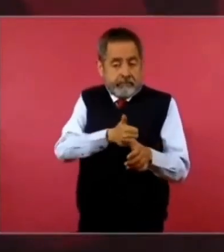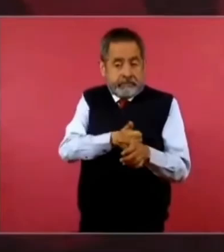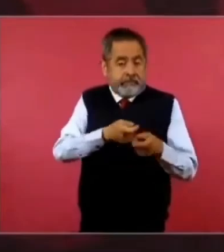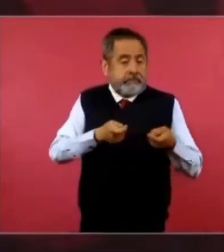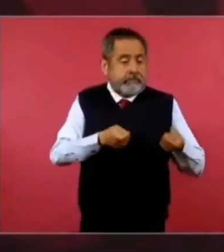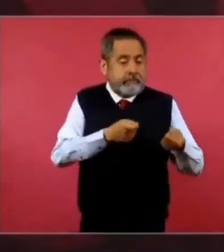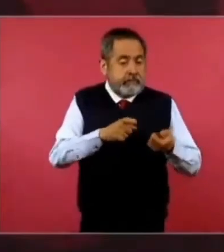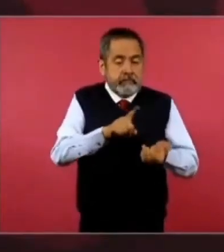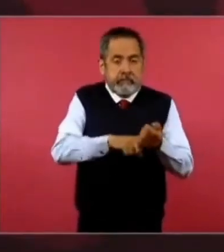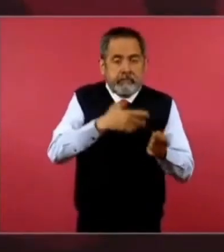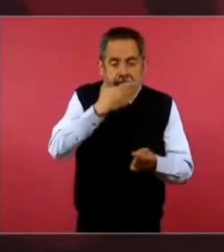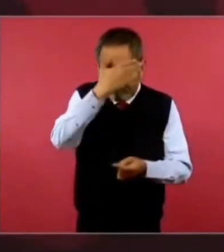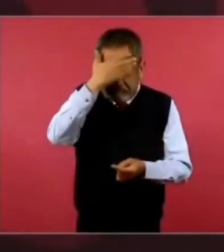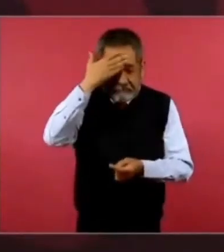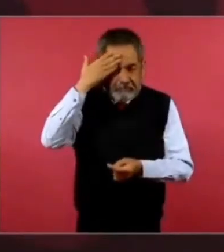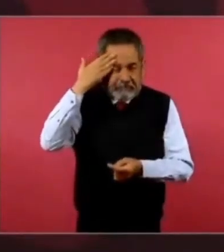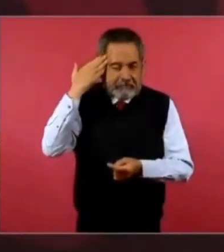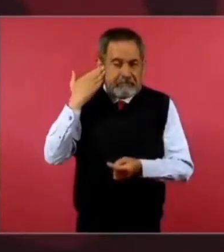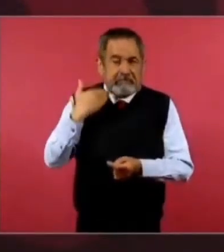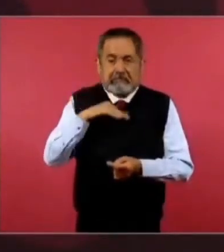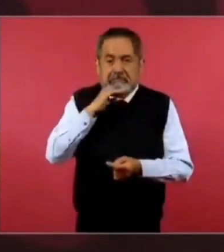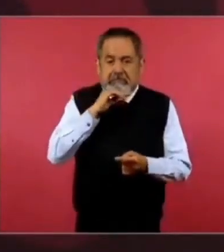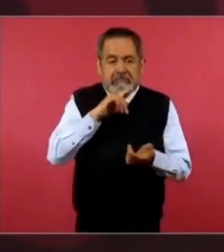sin que ellos se den cuenta